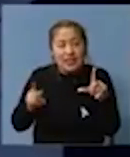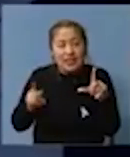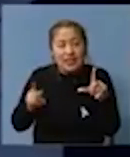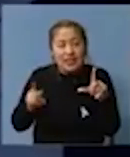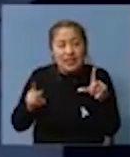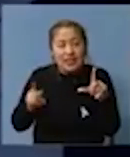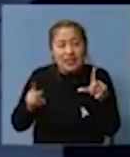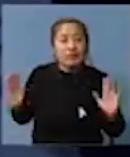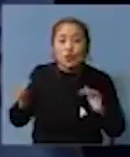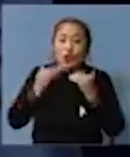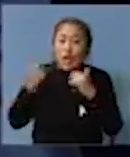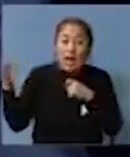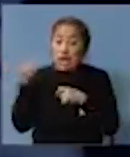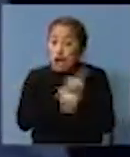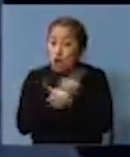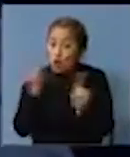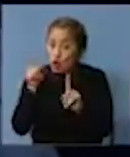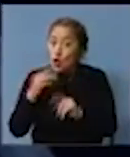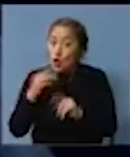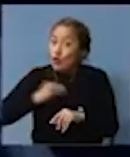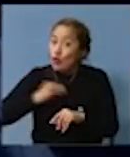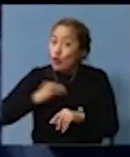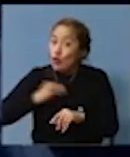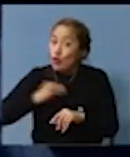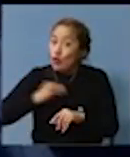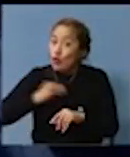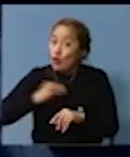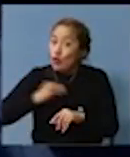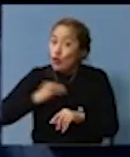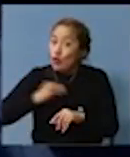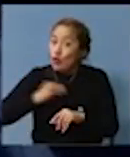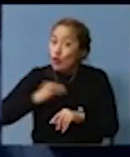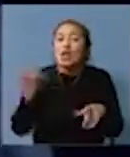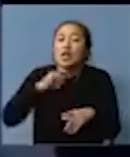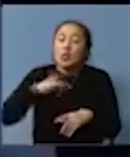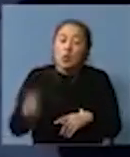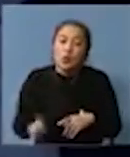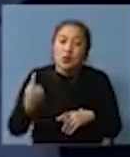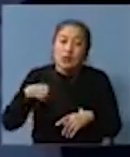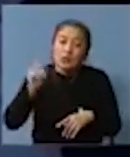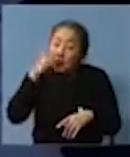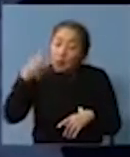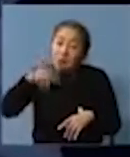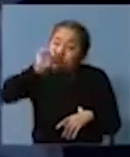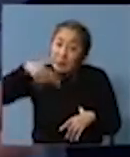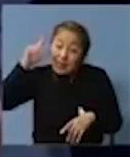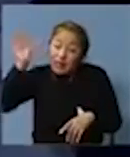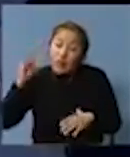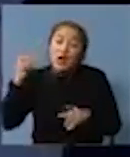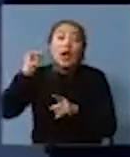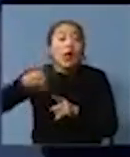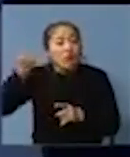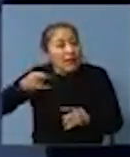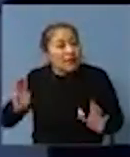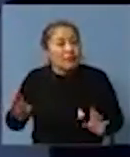bueno, será, no me lo hizo a mí. Lo habrá hecho a otras personas, a la sociedad jujeña quizás, y lo valorará la sociedad jujeña